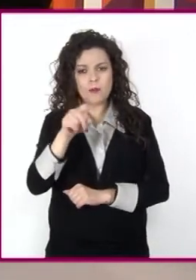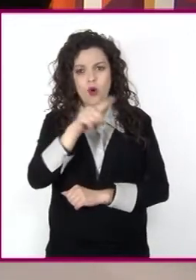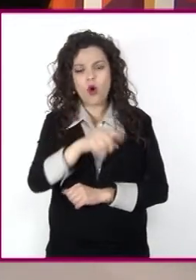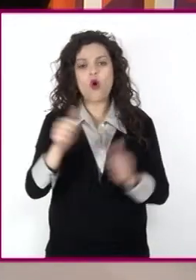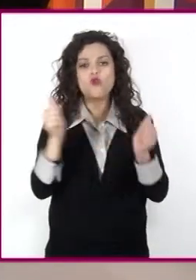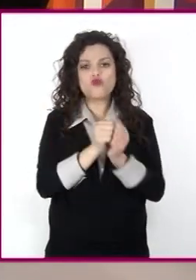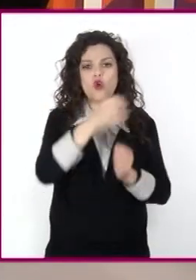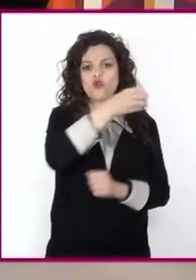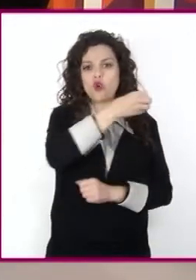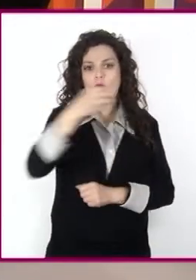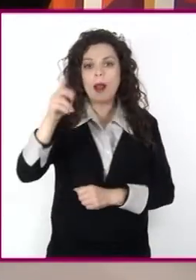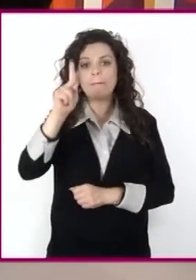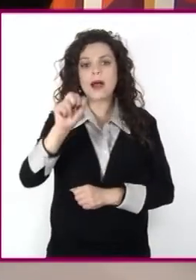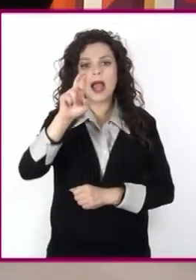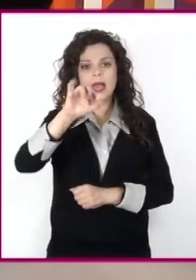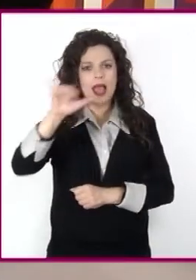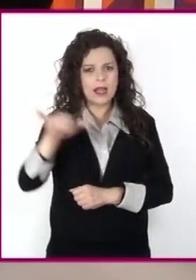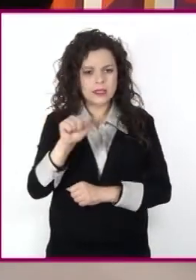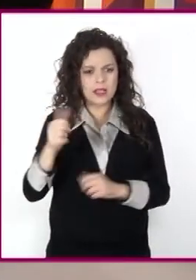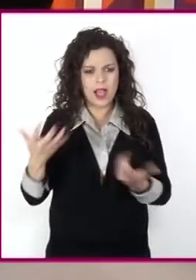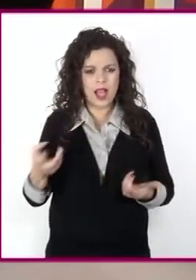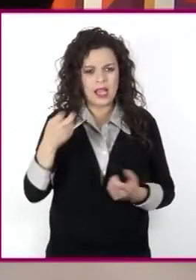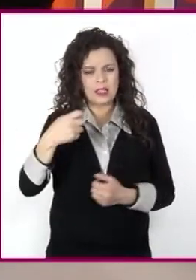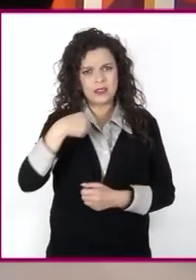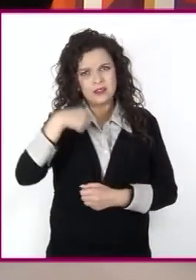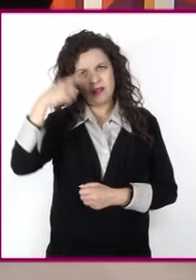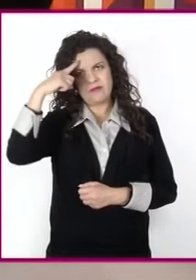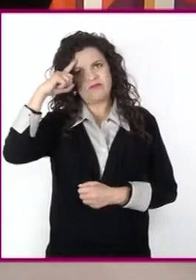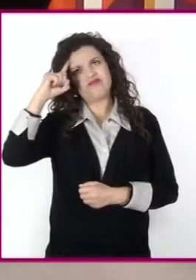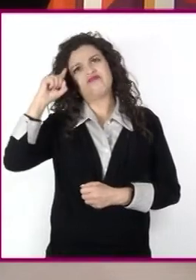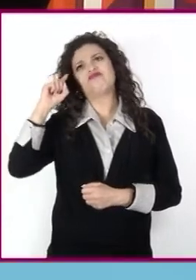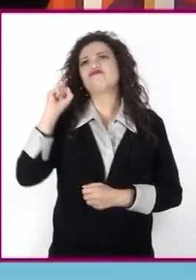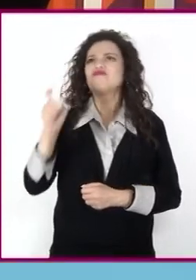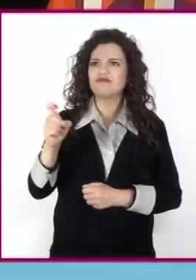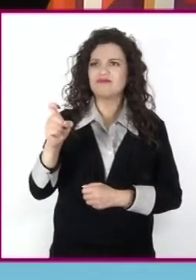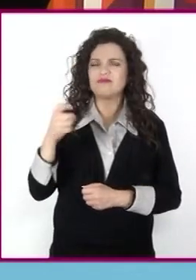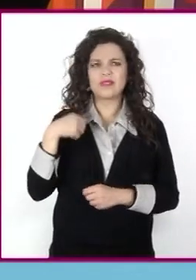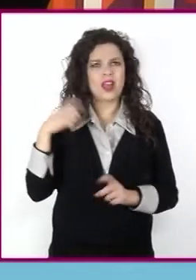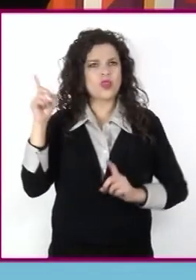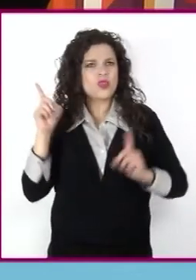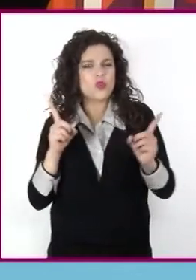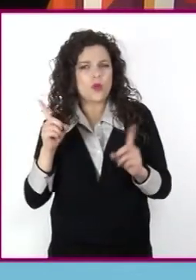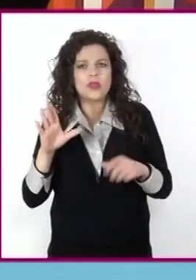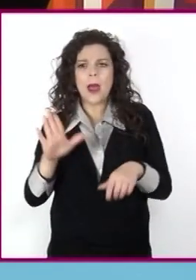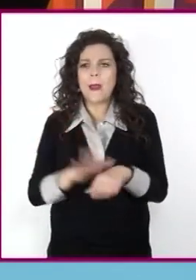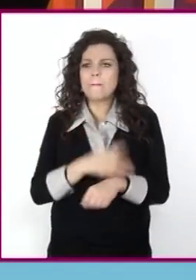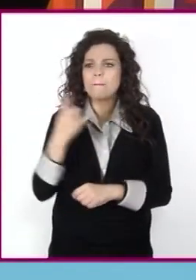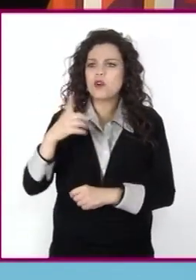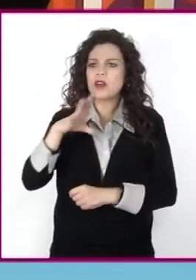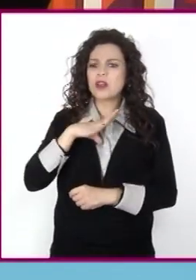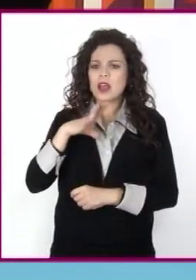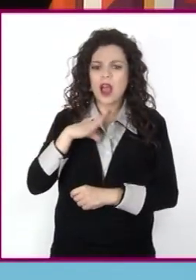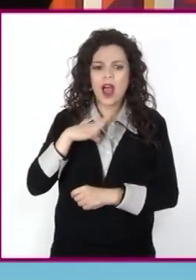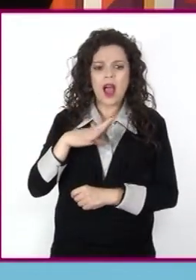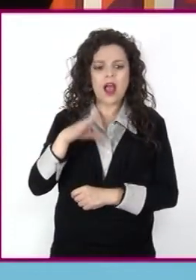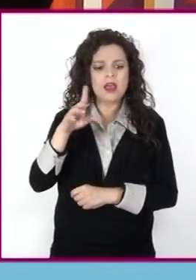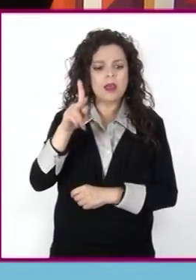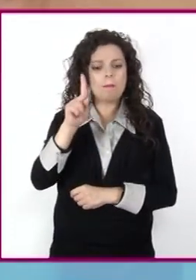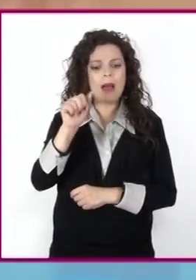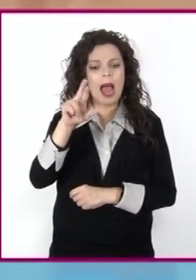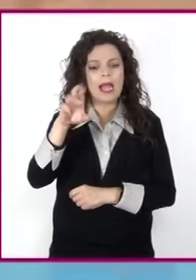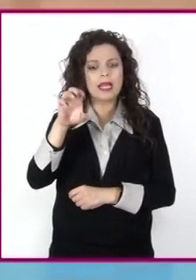por parejas. Esto me genera otra pregunta. ¿Por qué tenemos pares de cromosomas